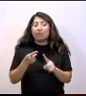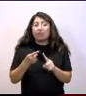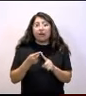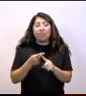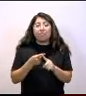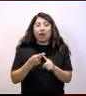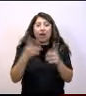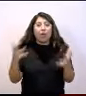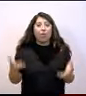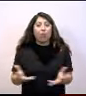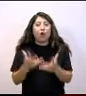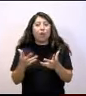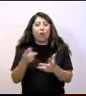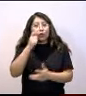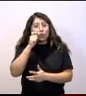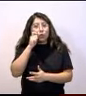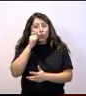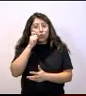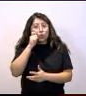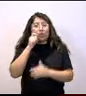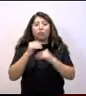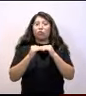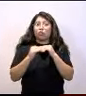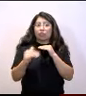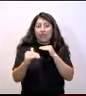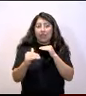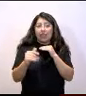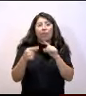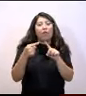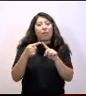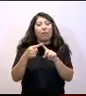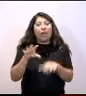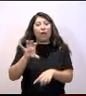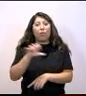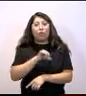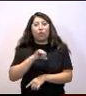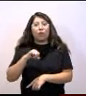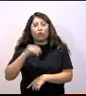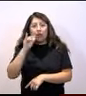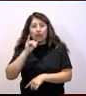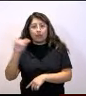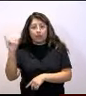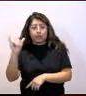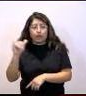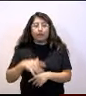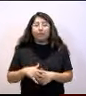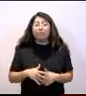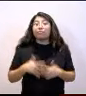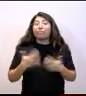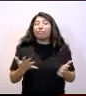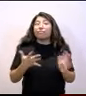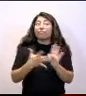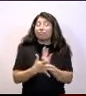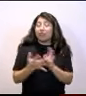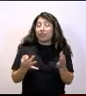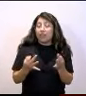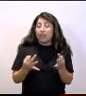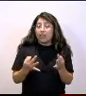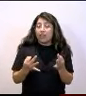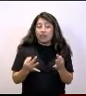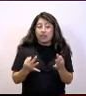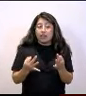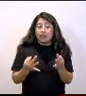por ejemplo, un turismo más sostenible para nuestra comunidad autónoma. Esto significa, a no ser que